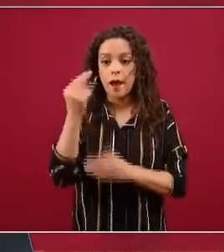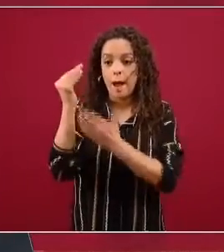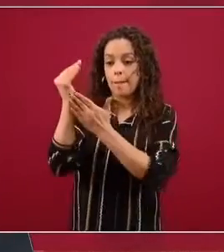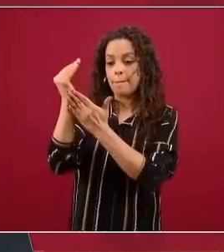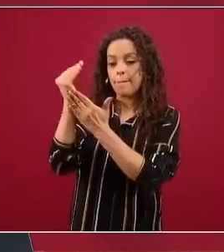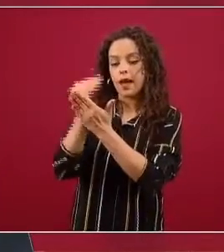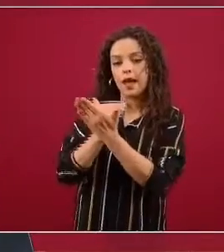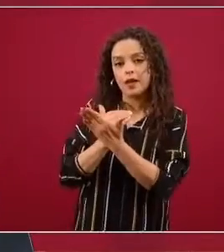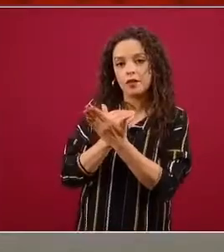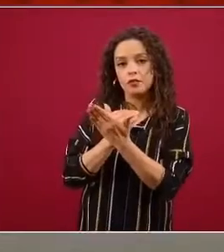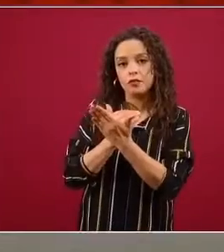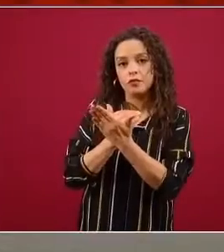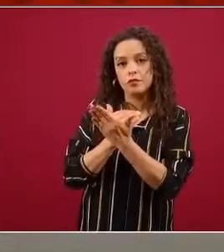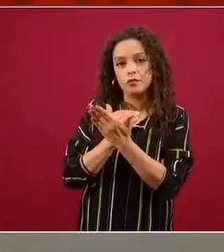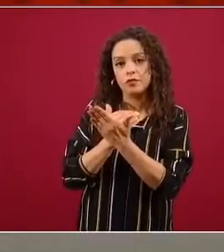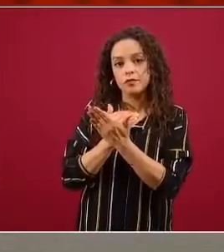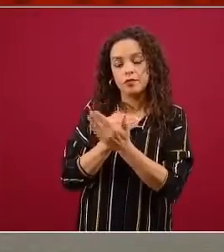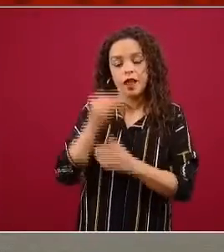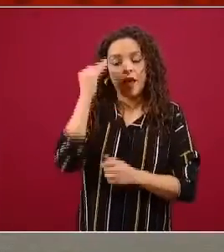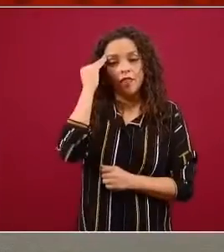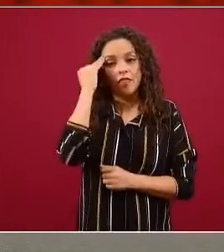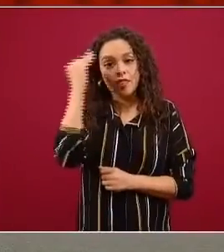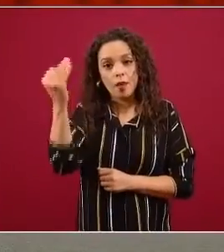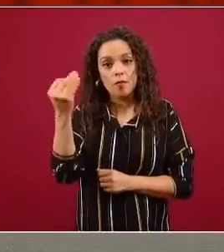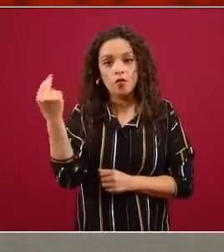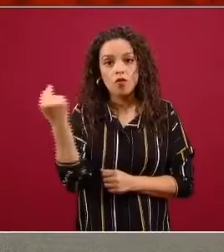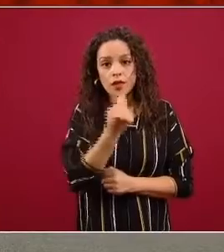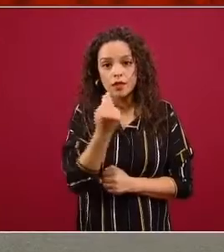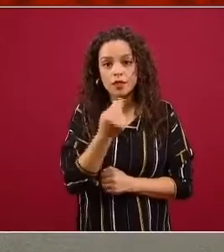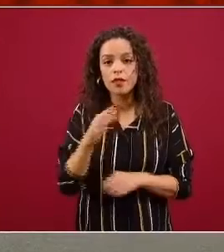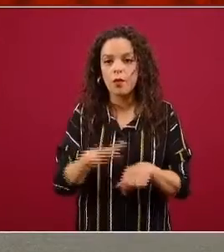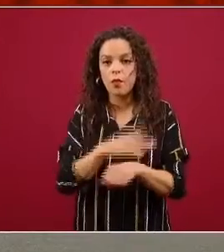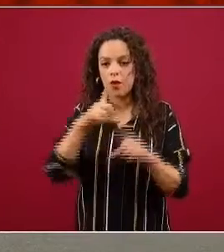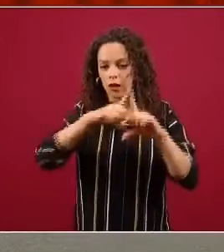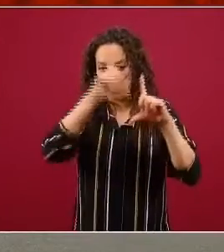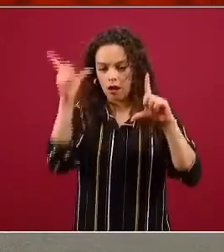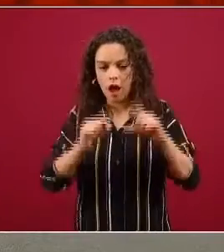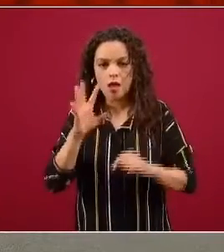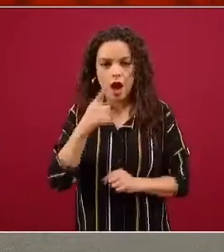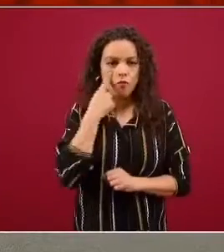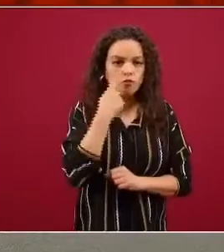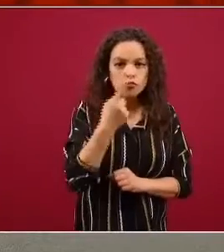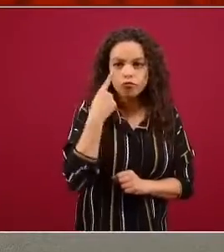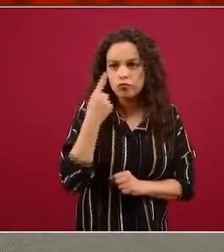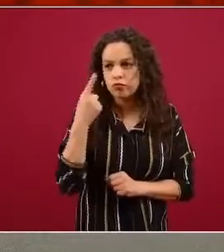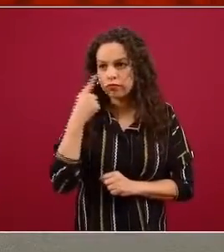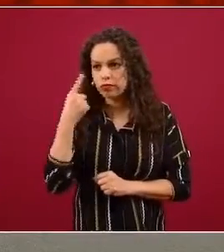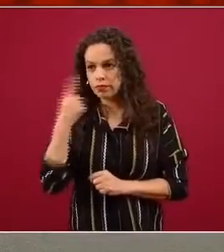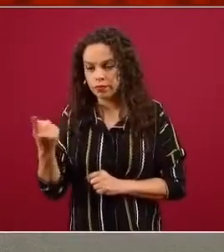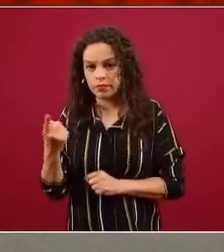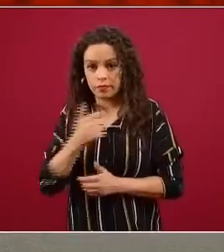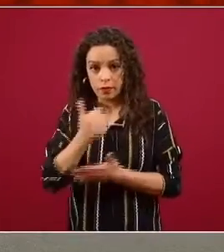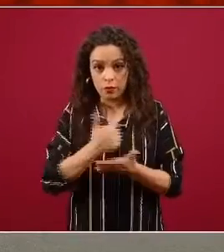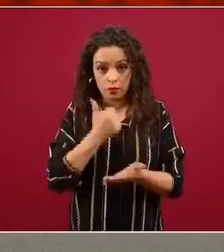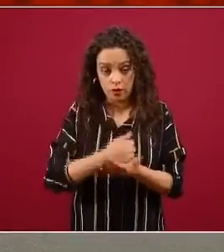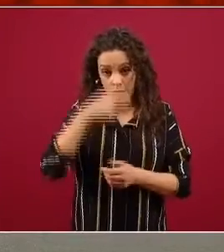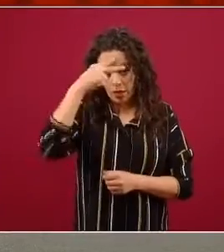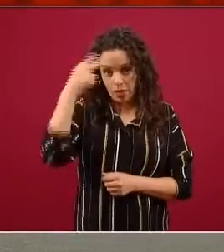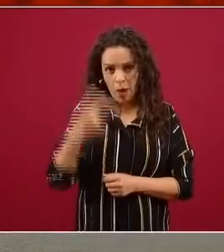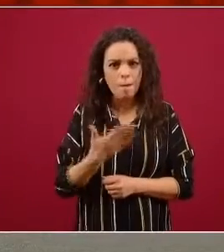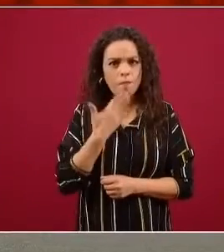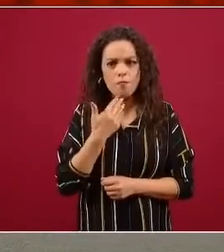de tiempo que hemos estado observando en todo el país. Ciertamente la Ciudad de México no era la más afectada por este problema, pero